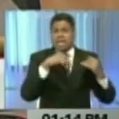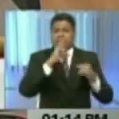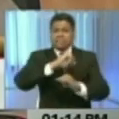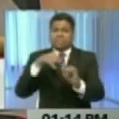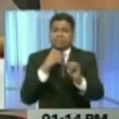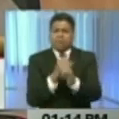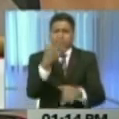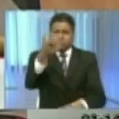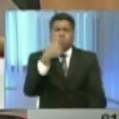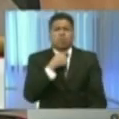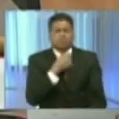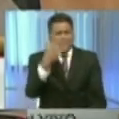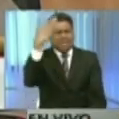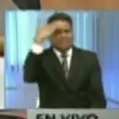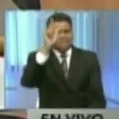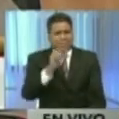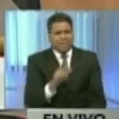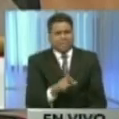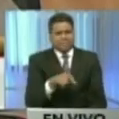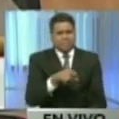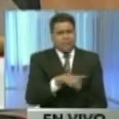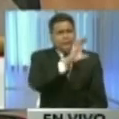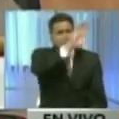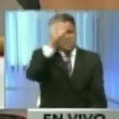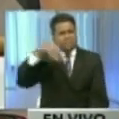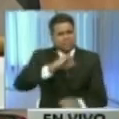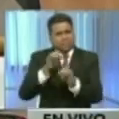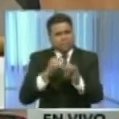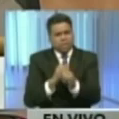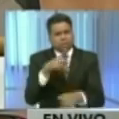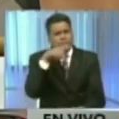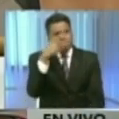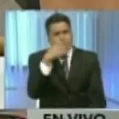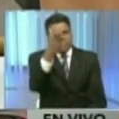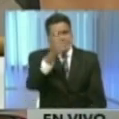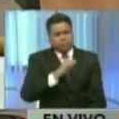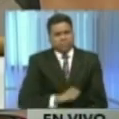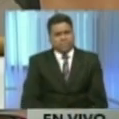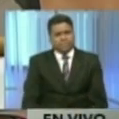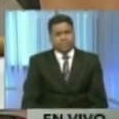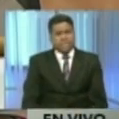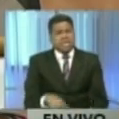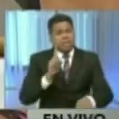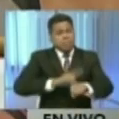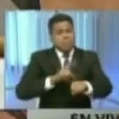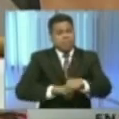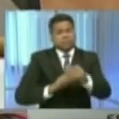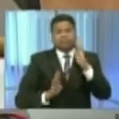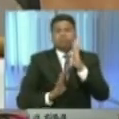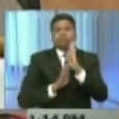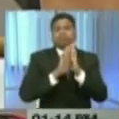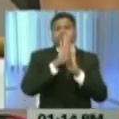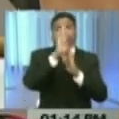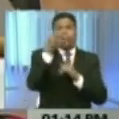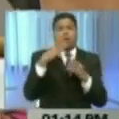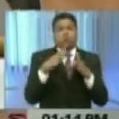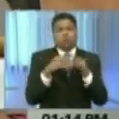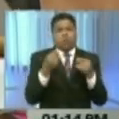Nos gustaría su lectura política frente a esto. Y en los actuales momentos se desarrolla una sesión de la